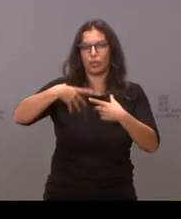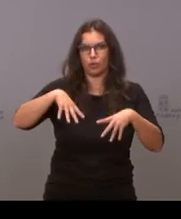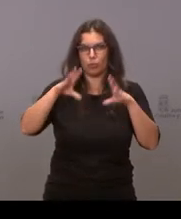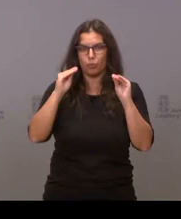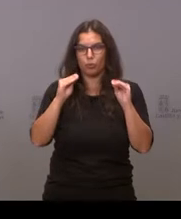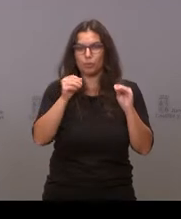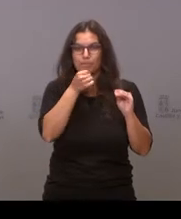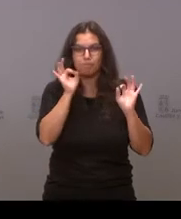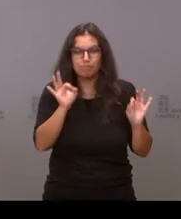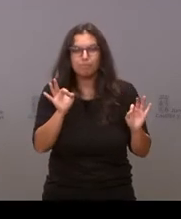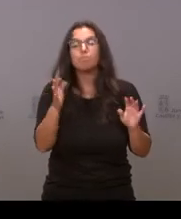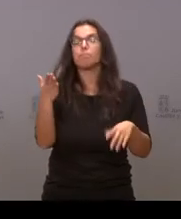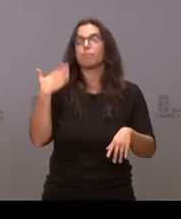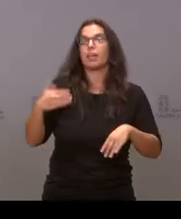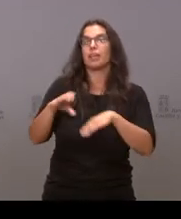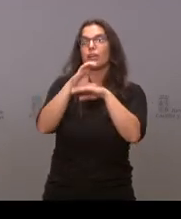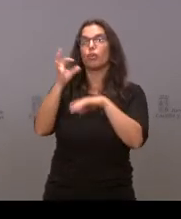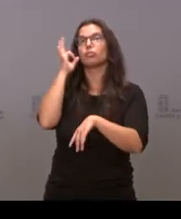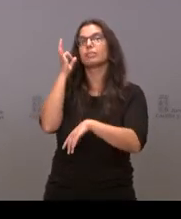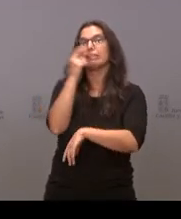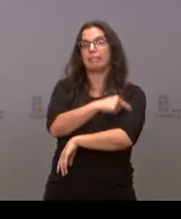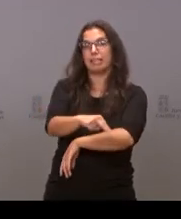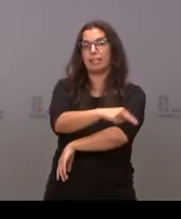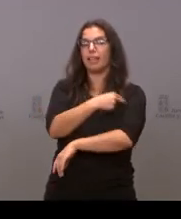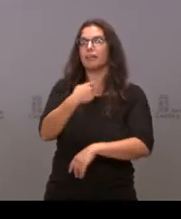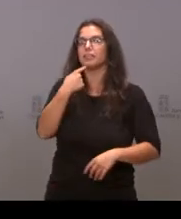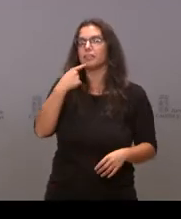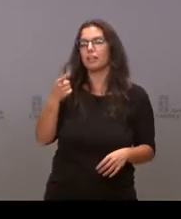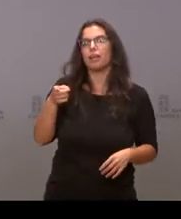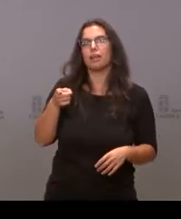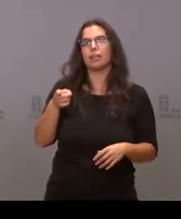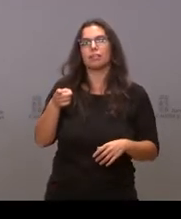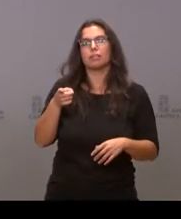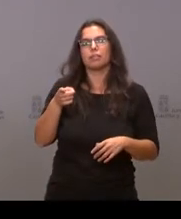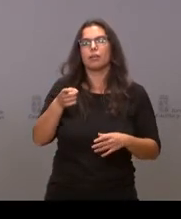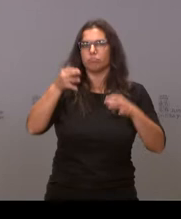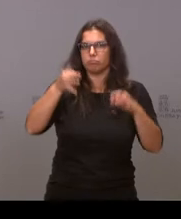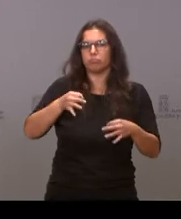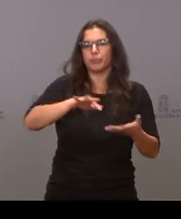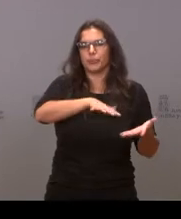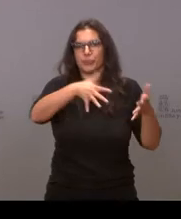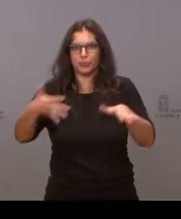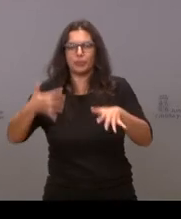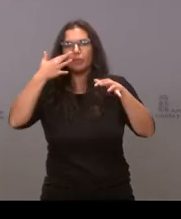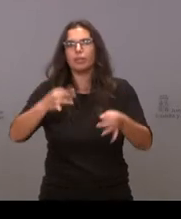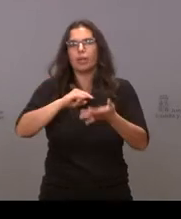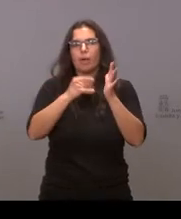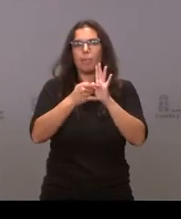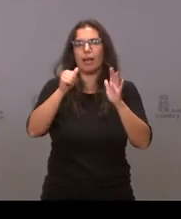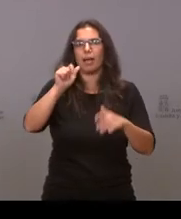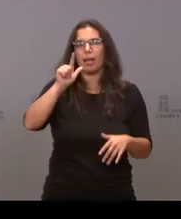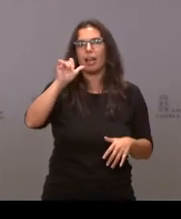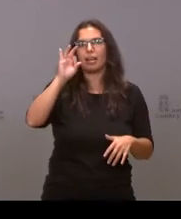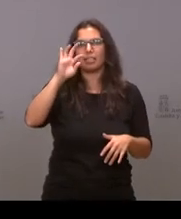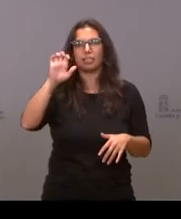ayer verónica casado comentó que iba a implementar el plan a lista y que contaba con su aval nos es en las últimas horas